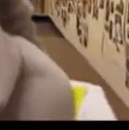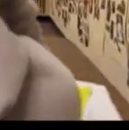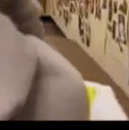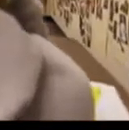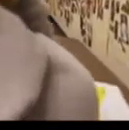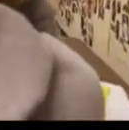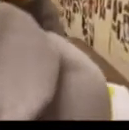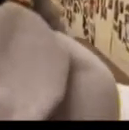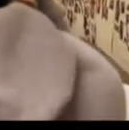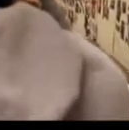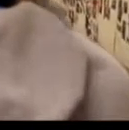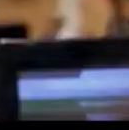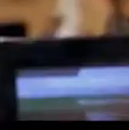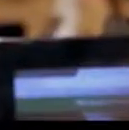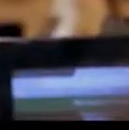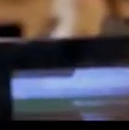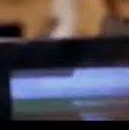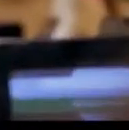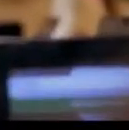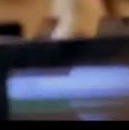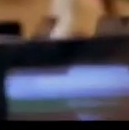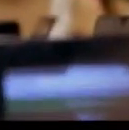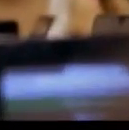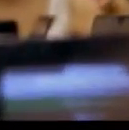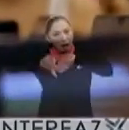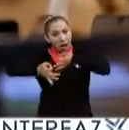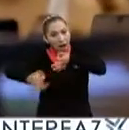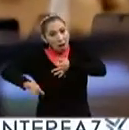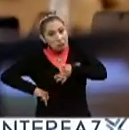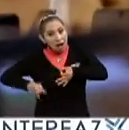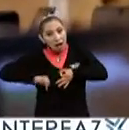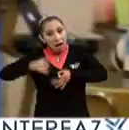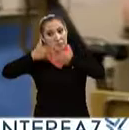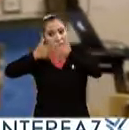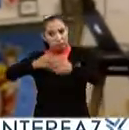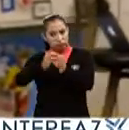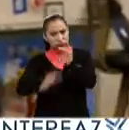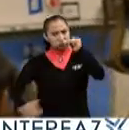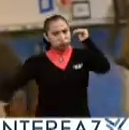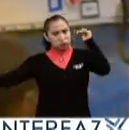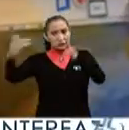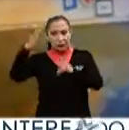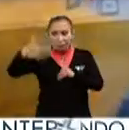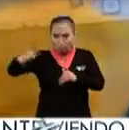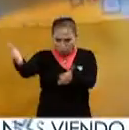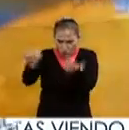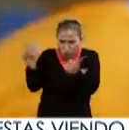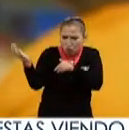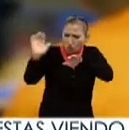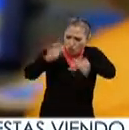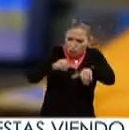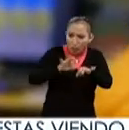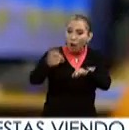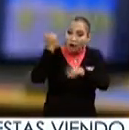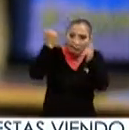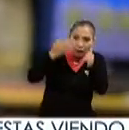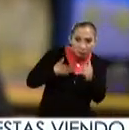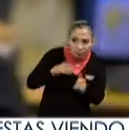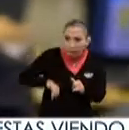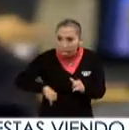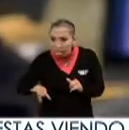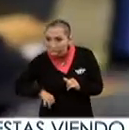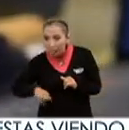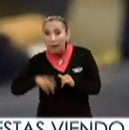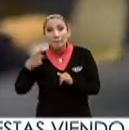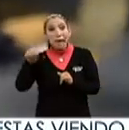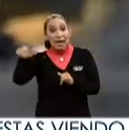estos estudiantes han sido tan grandes que despertaron el interés de empresas multinacionales que ya los buscan para emplearlos o comprar sus ideas.